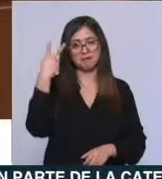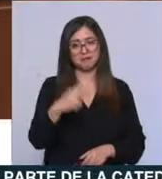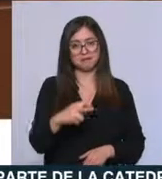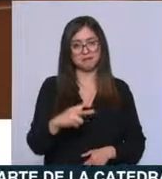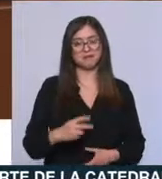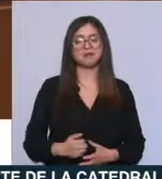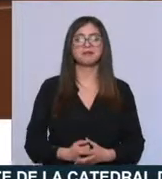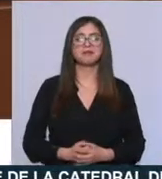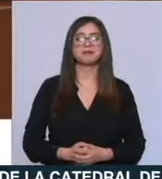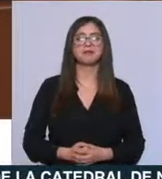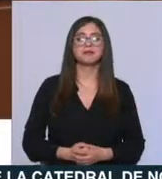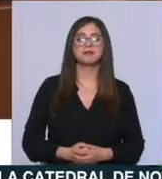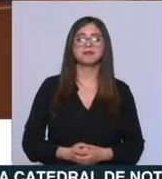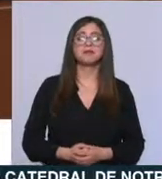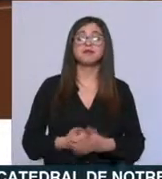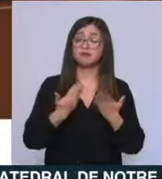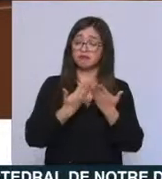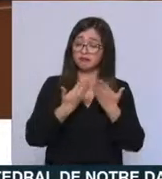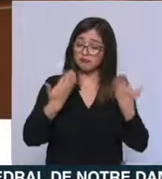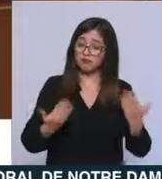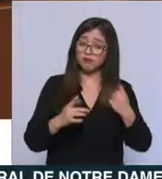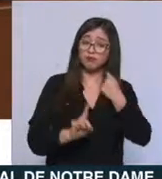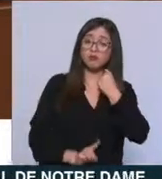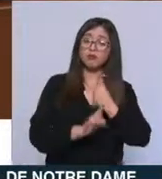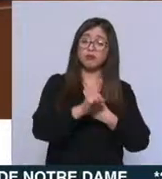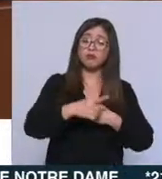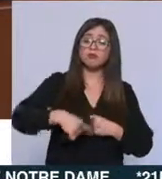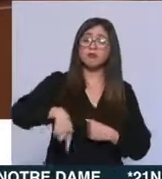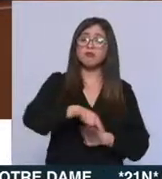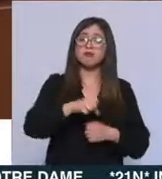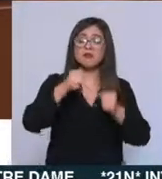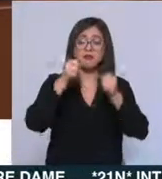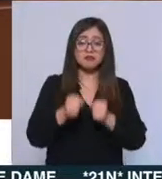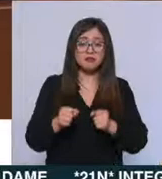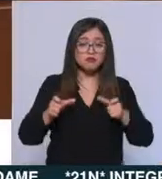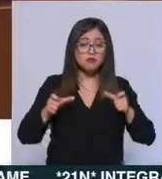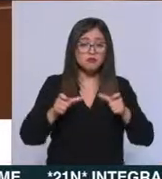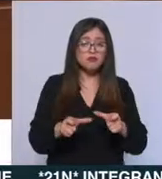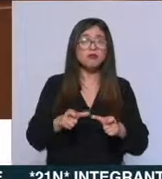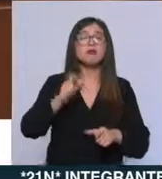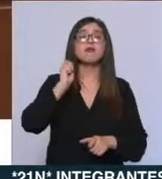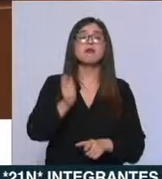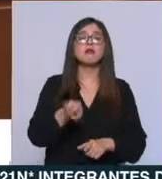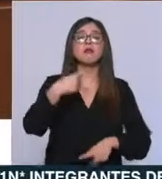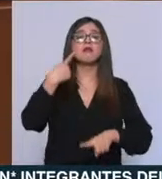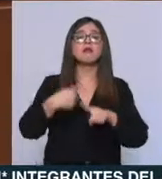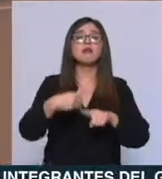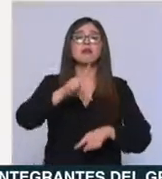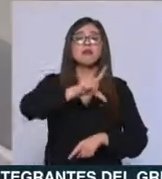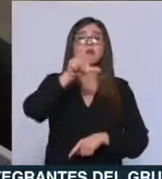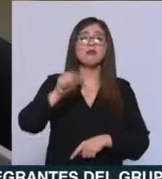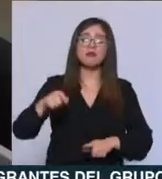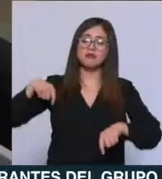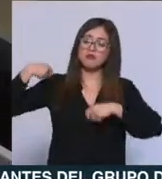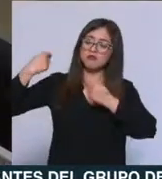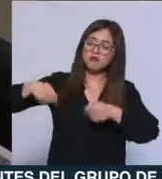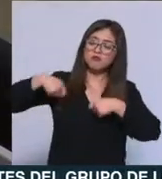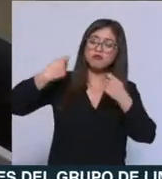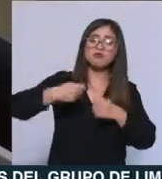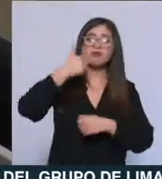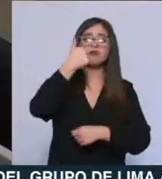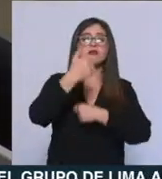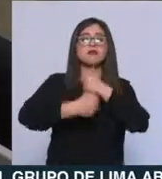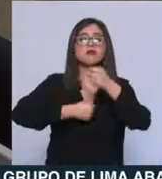crisis estructural de seguridad que trasciende responsabilidades sexenales. Por lo